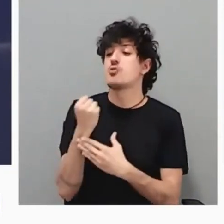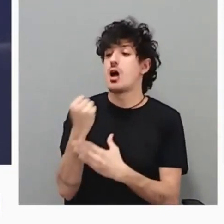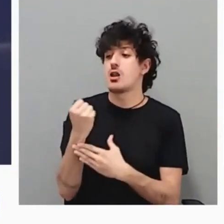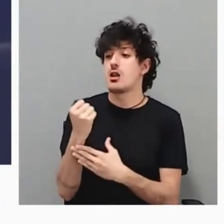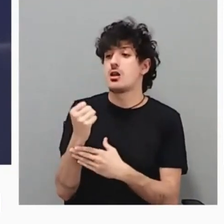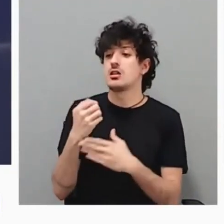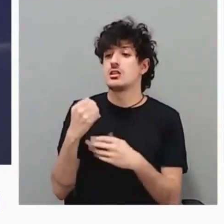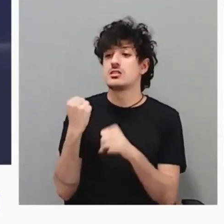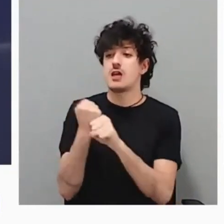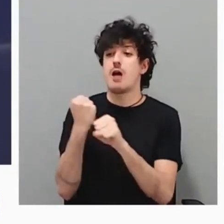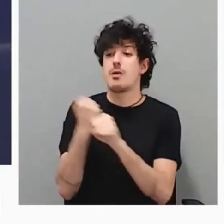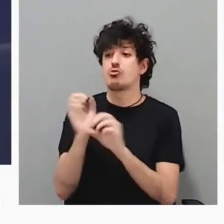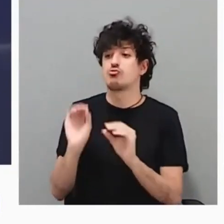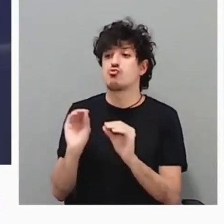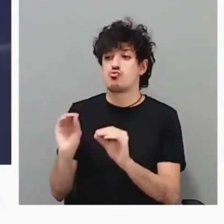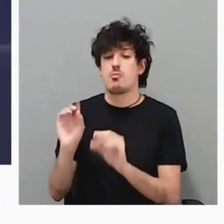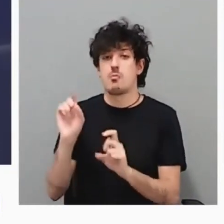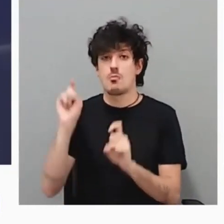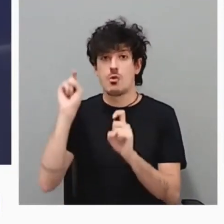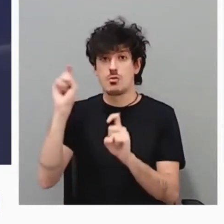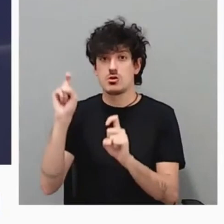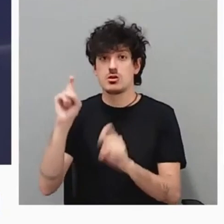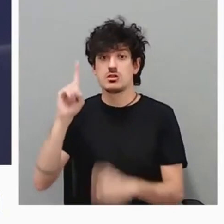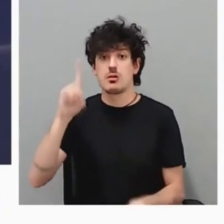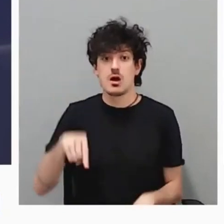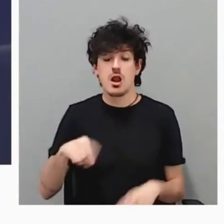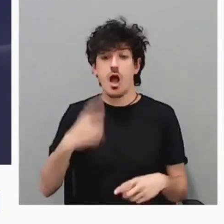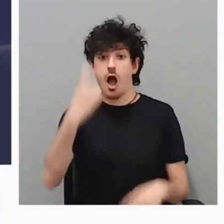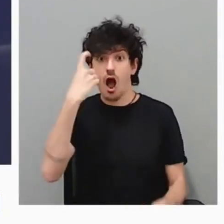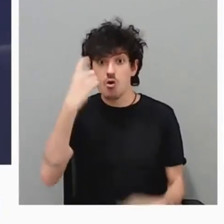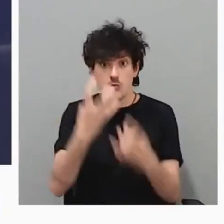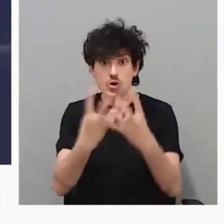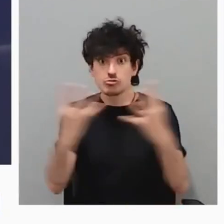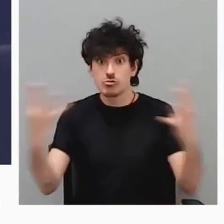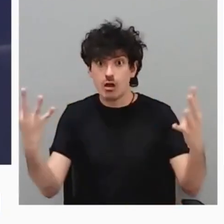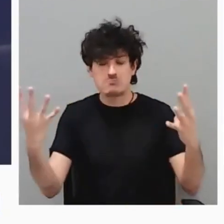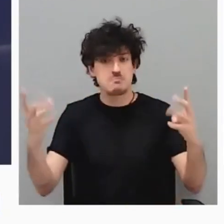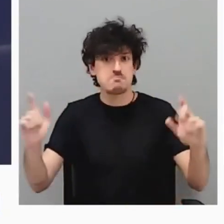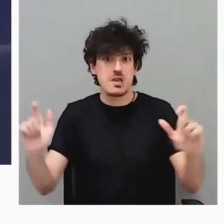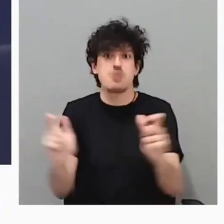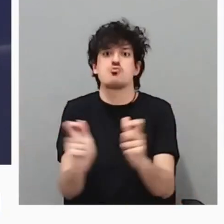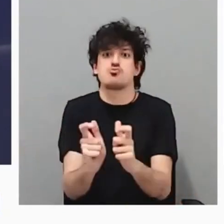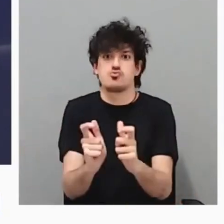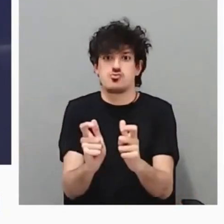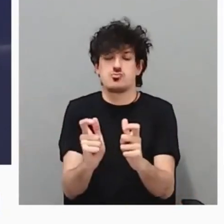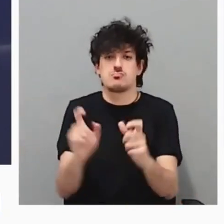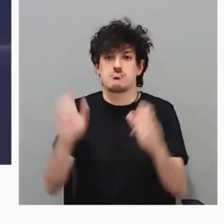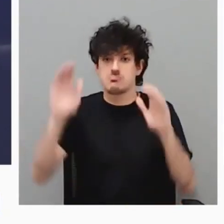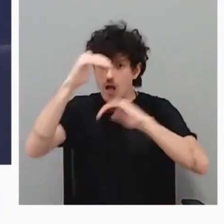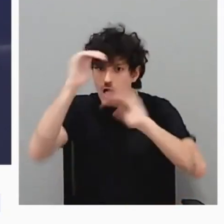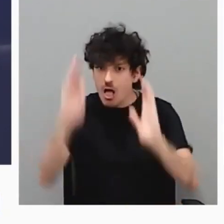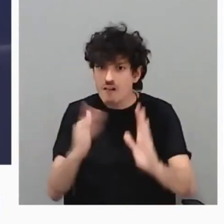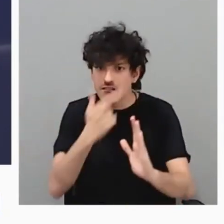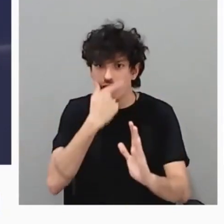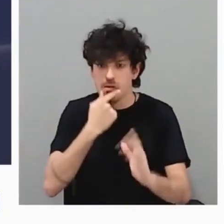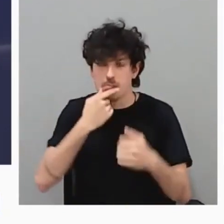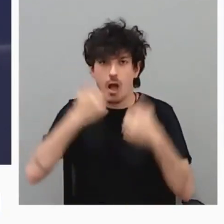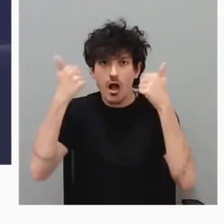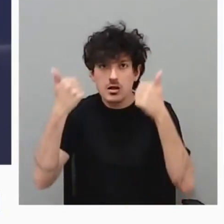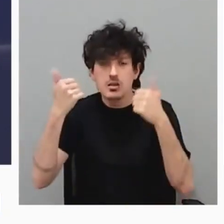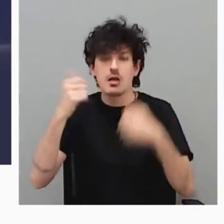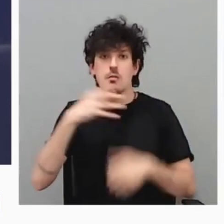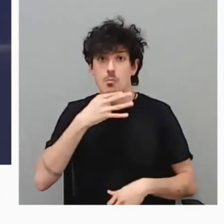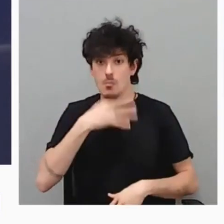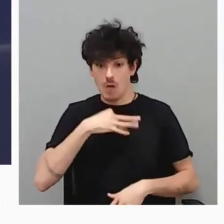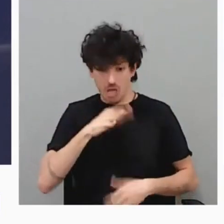profesorado, de poder reducir la ratio, de poder atenderlo de otras maneras, y que a lo mejor las competencias que estamos desarrollando ahora